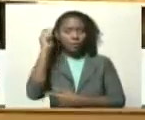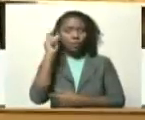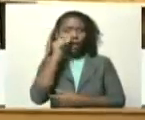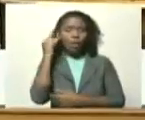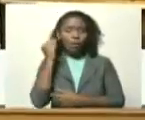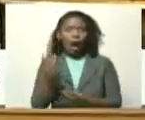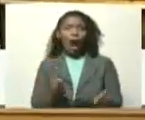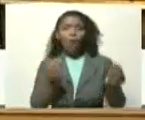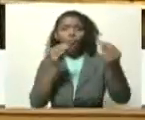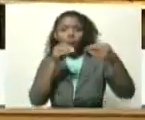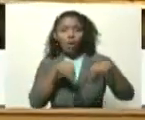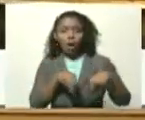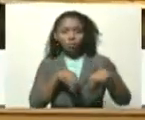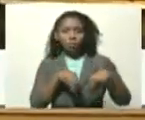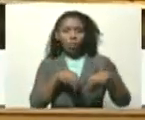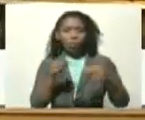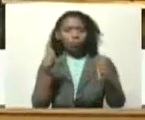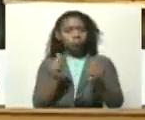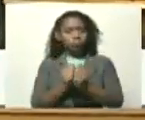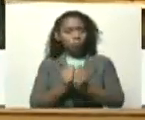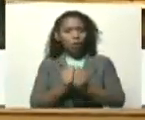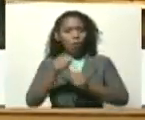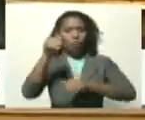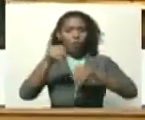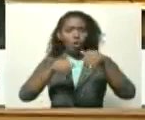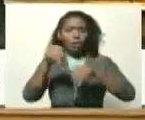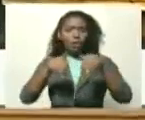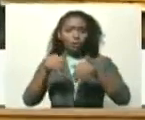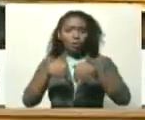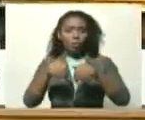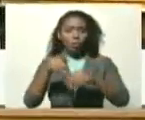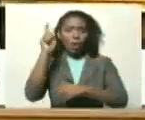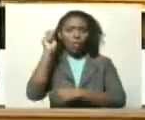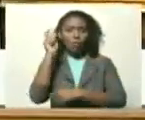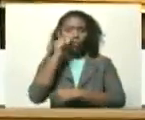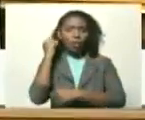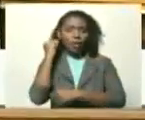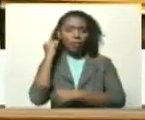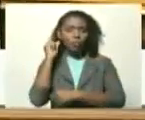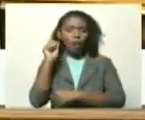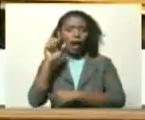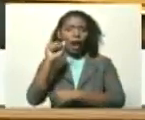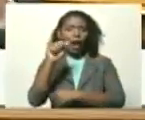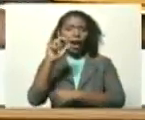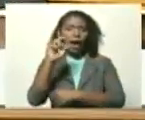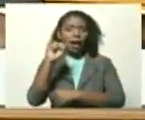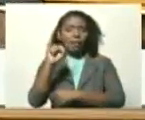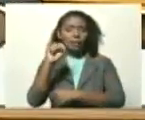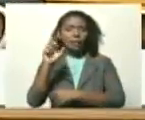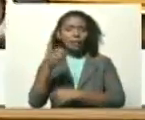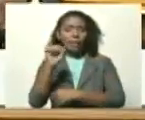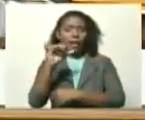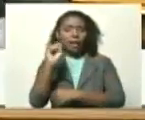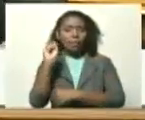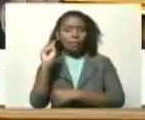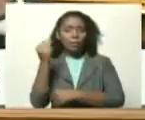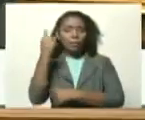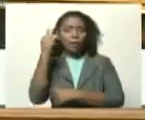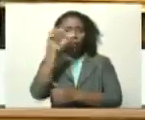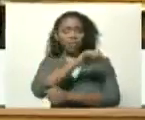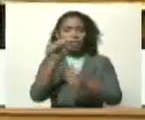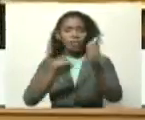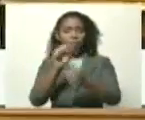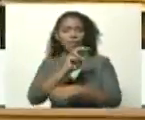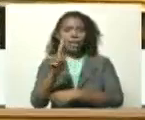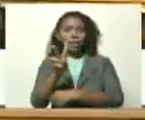que estén de acuerdo con votar por la diputada Angeli Tamayo como primera